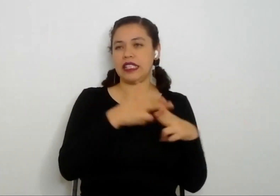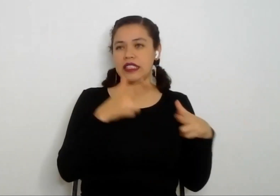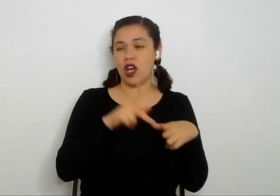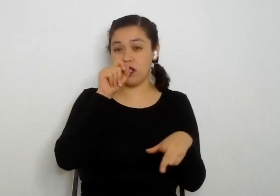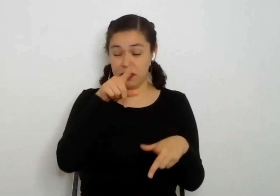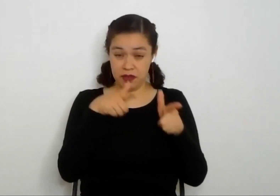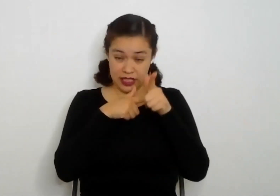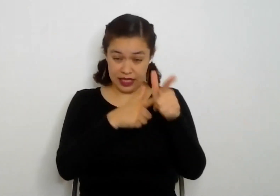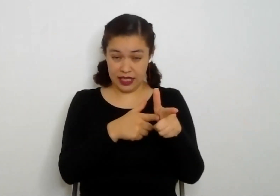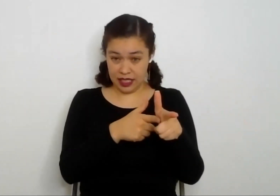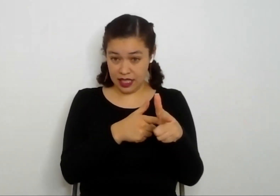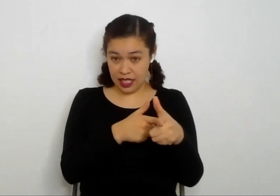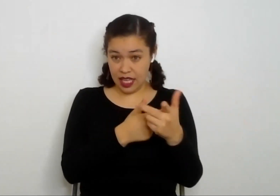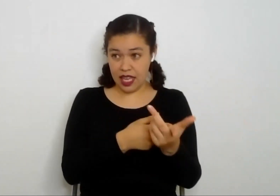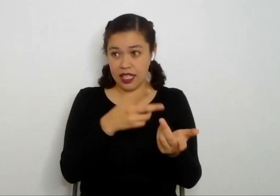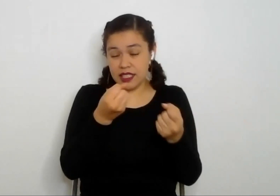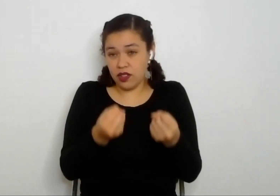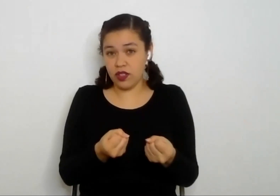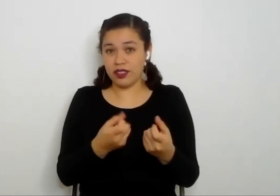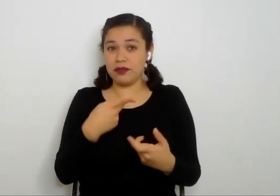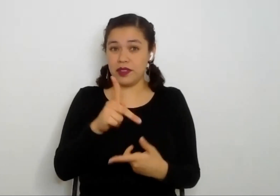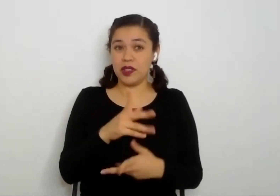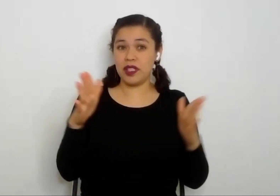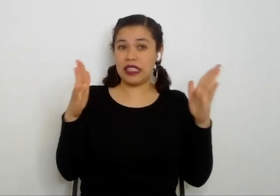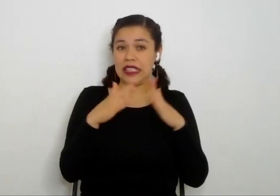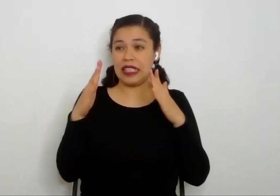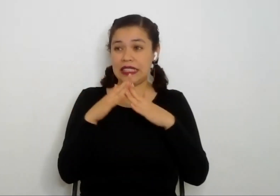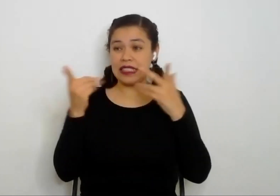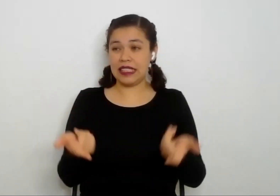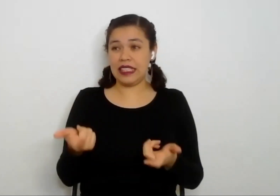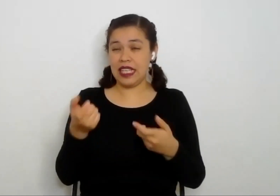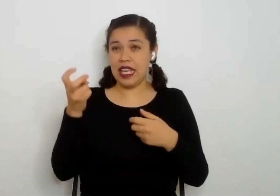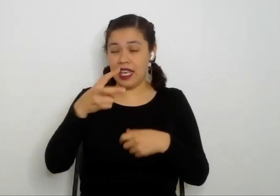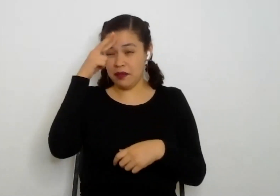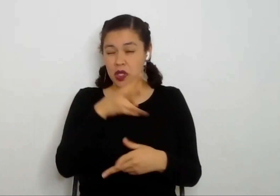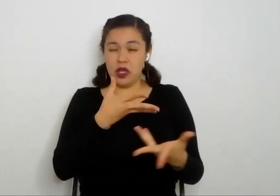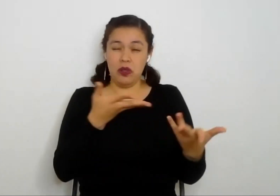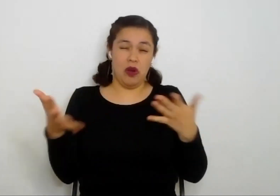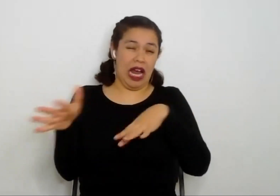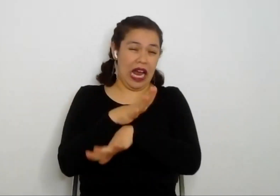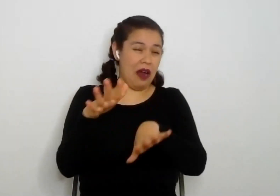igual. Es que el mercado de movilidad en México es muy ilíquido.